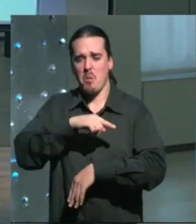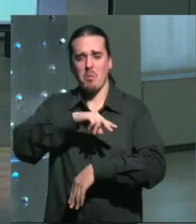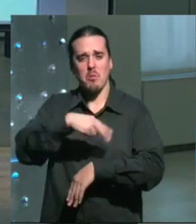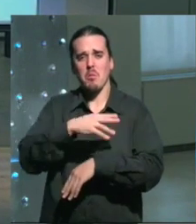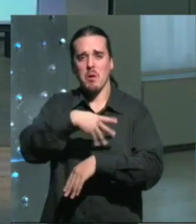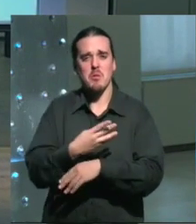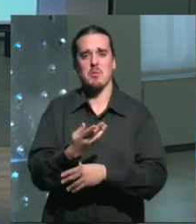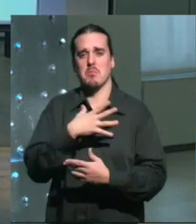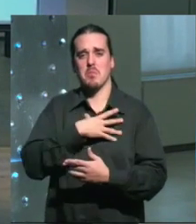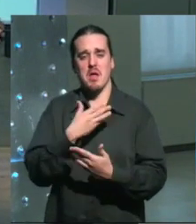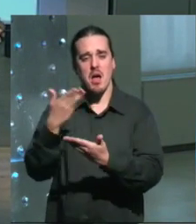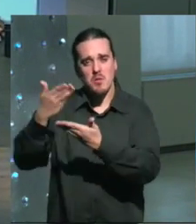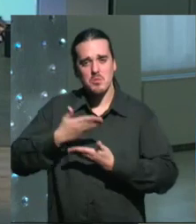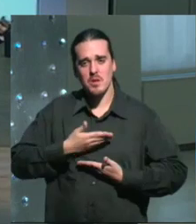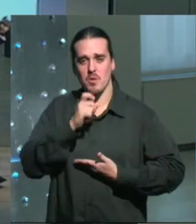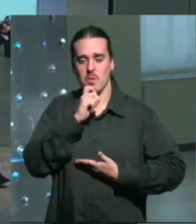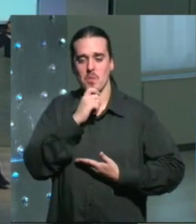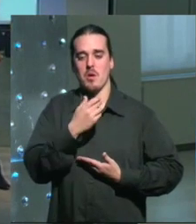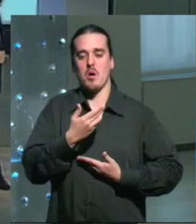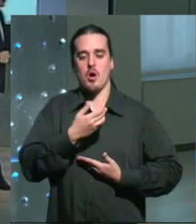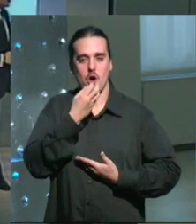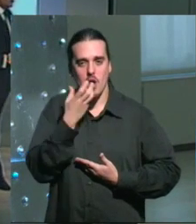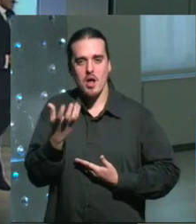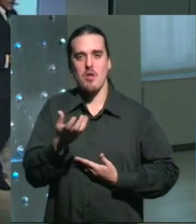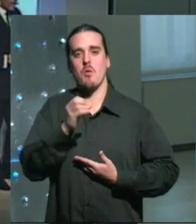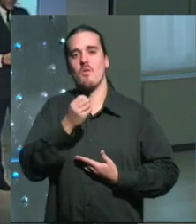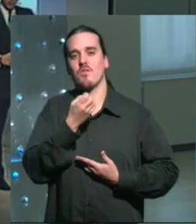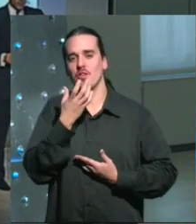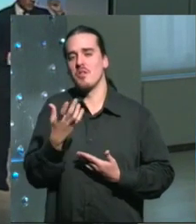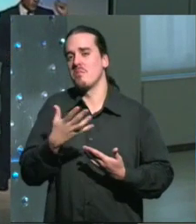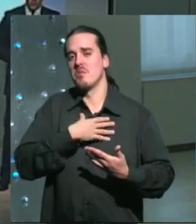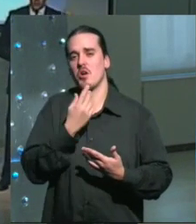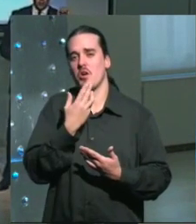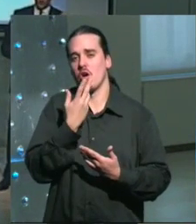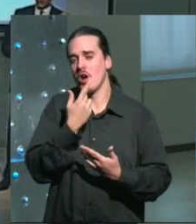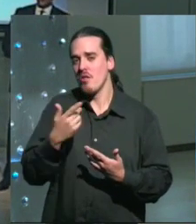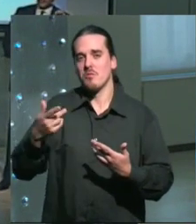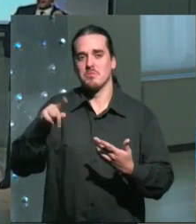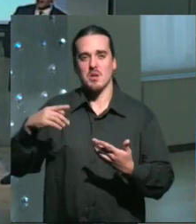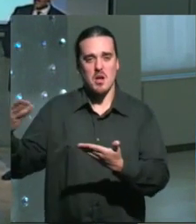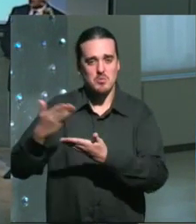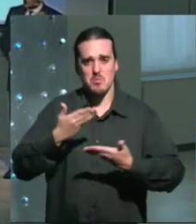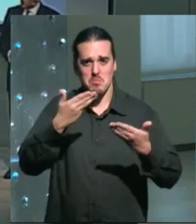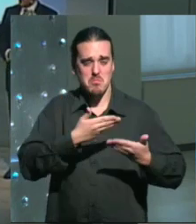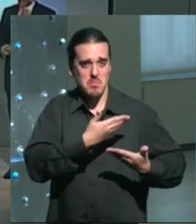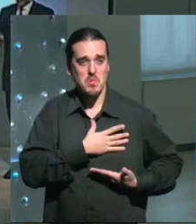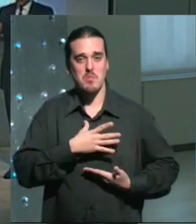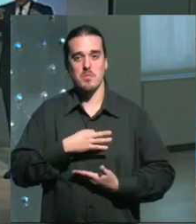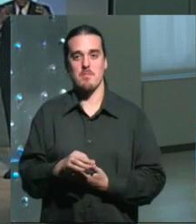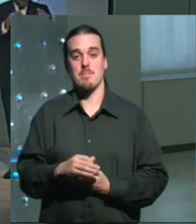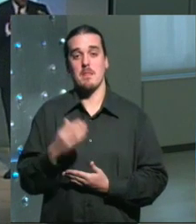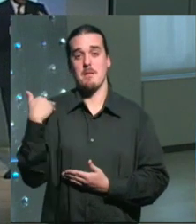Ohio, en Florida, solo a través de la tecnología. La idea era siempre, hasta ese momento, hasta el 2008, que se trabajaba solo en